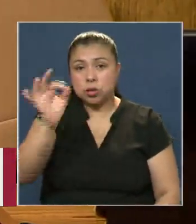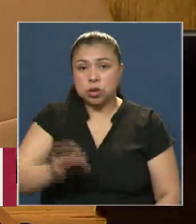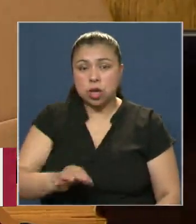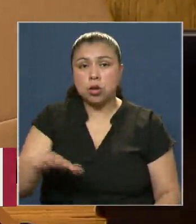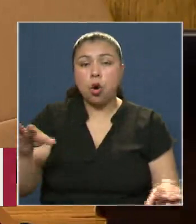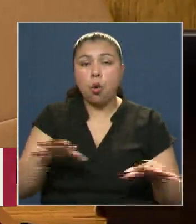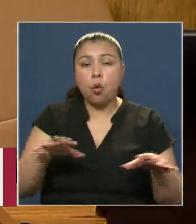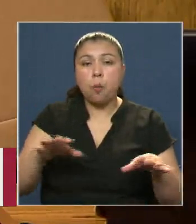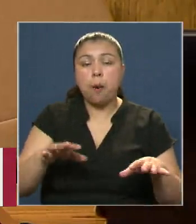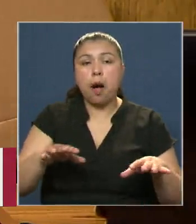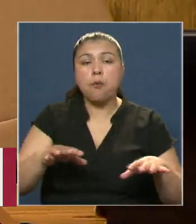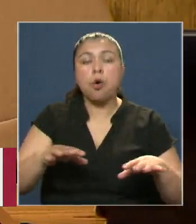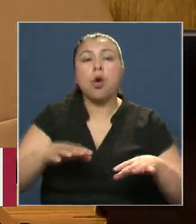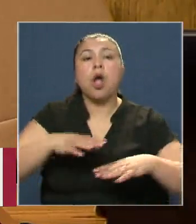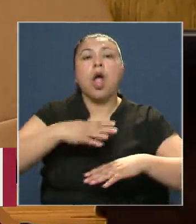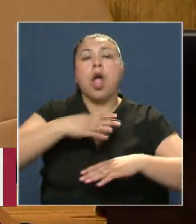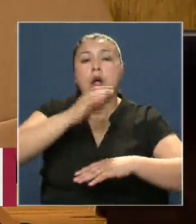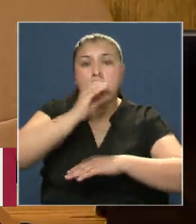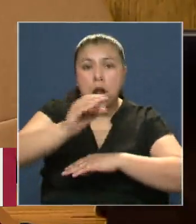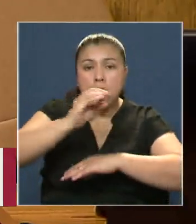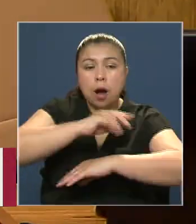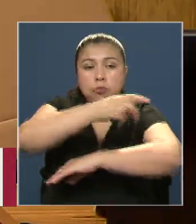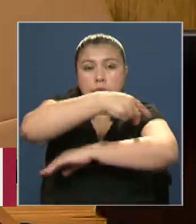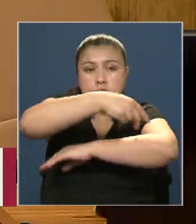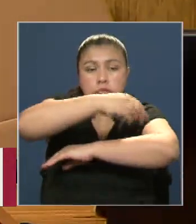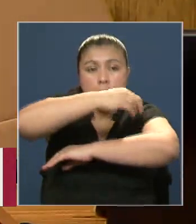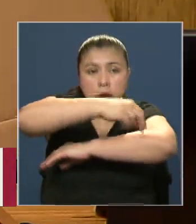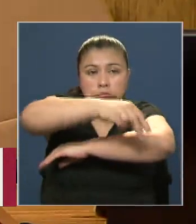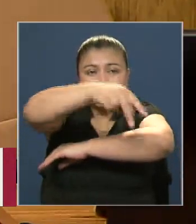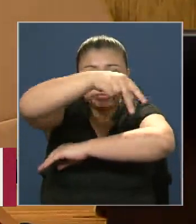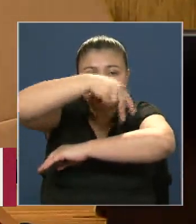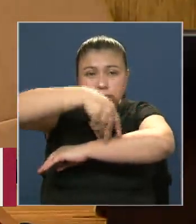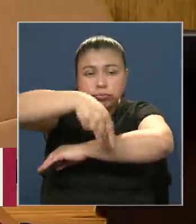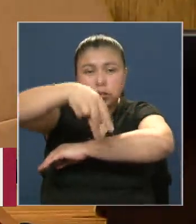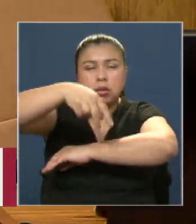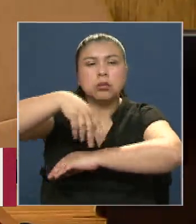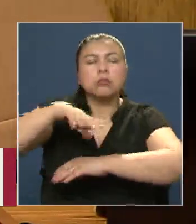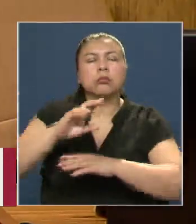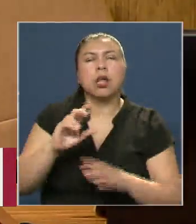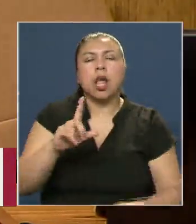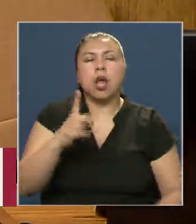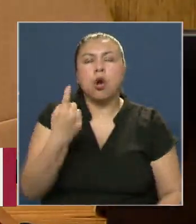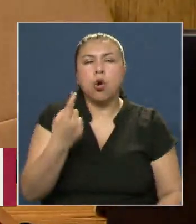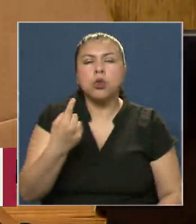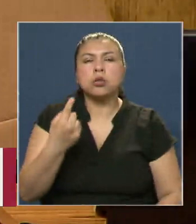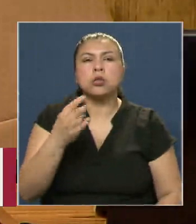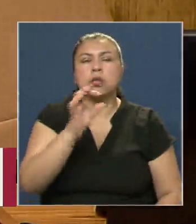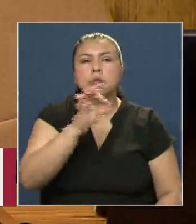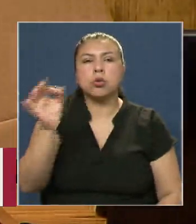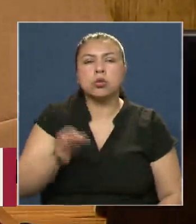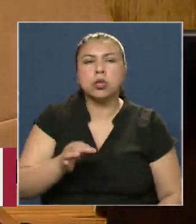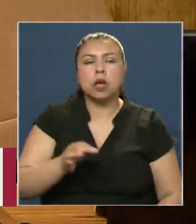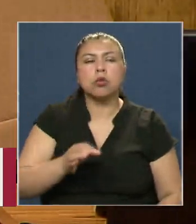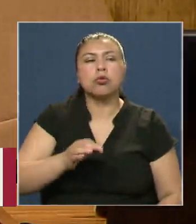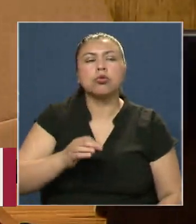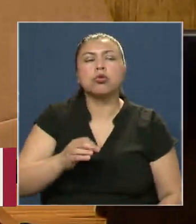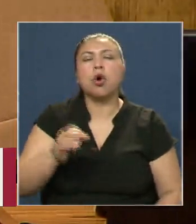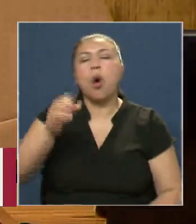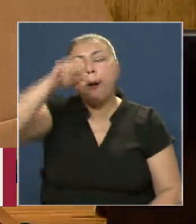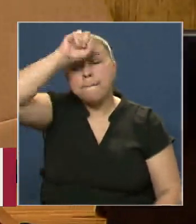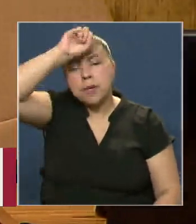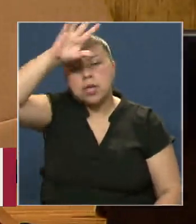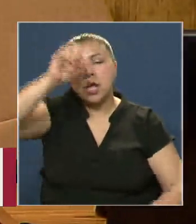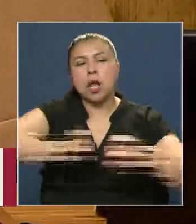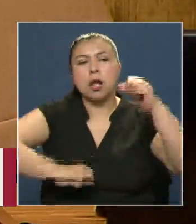zonas agrícolas. El 5% representa el consumo humano y el 11% la actividad minera e industrial. Entonces, hay que